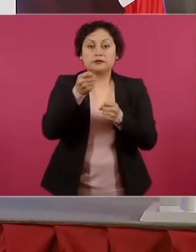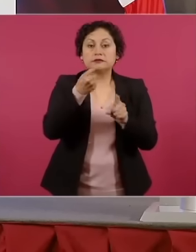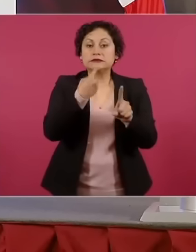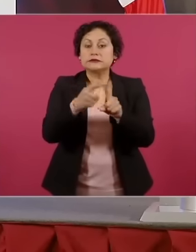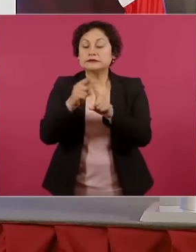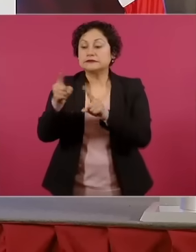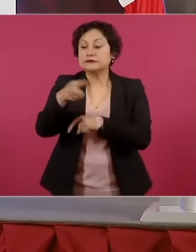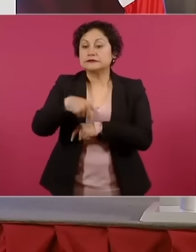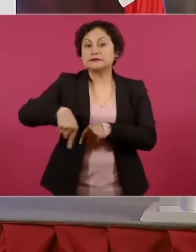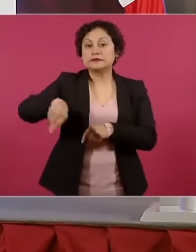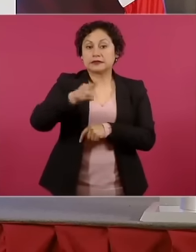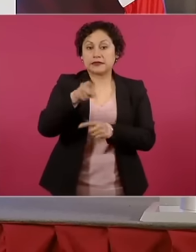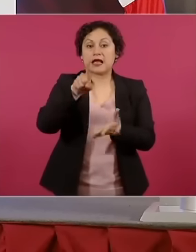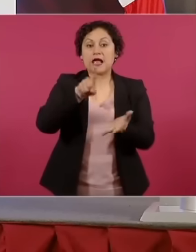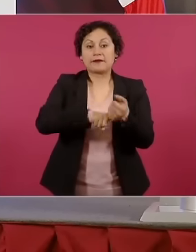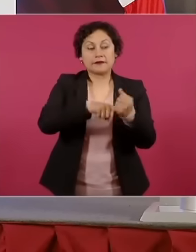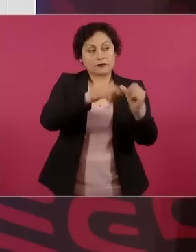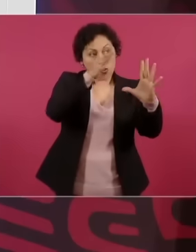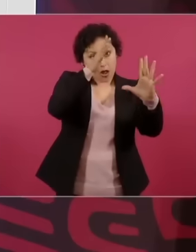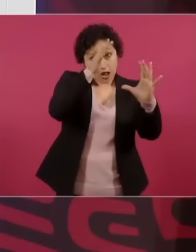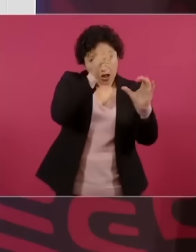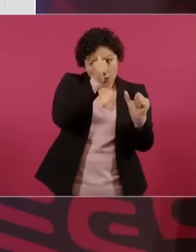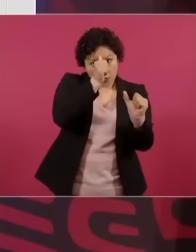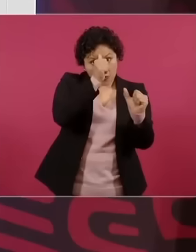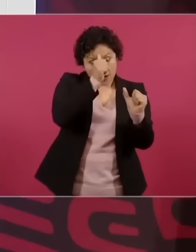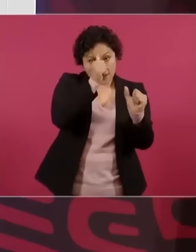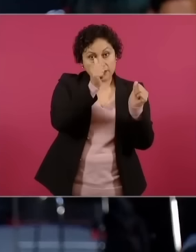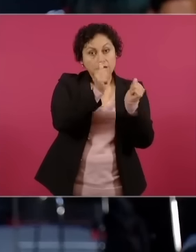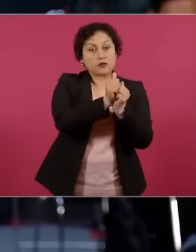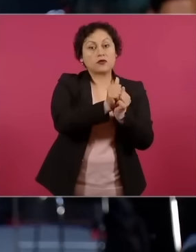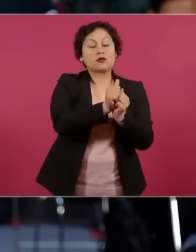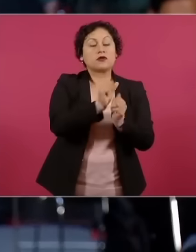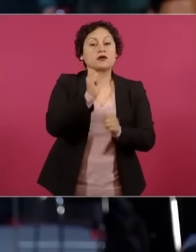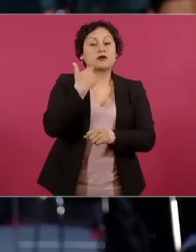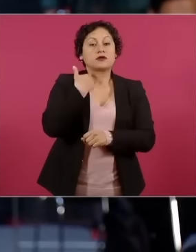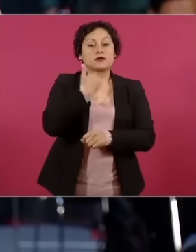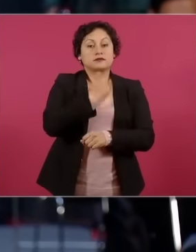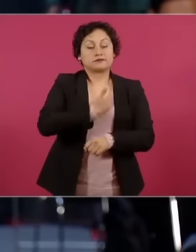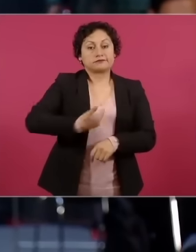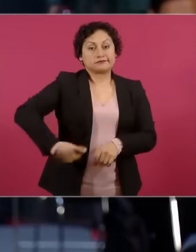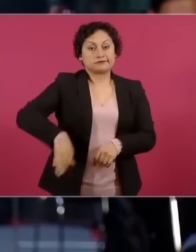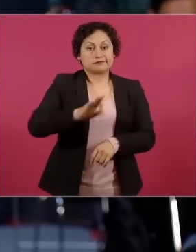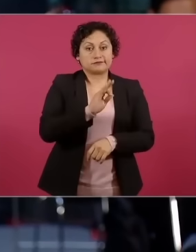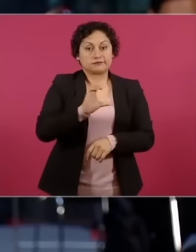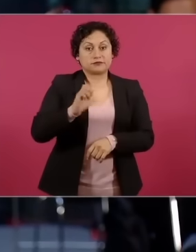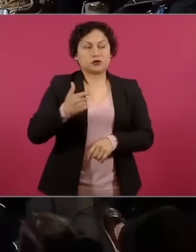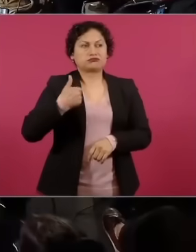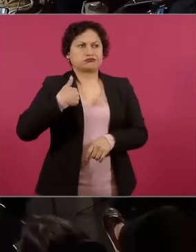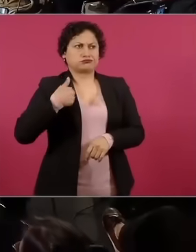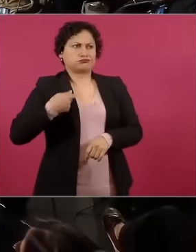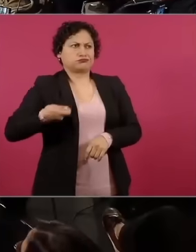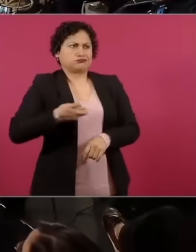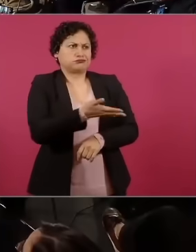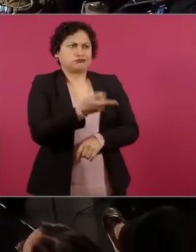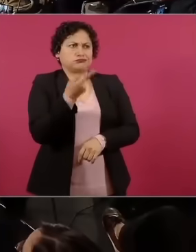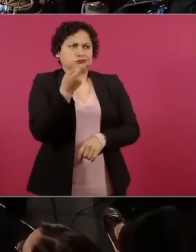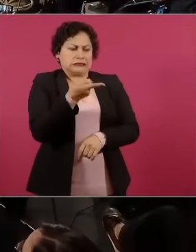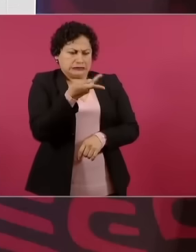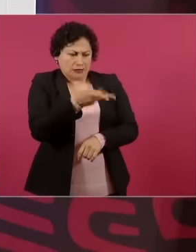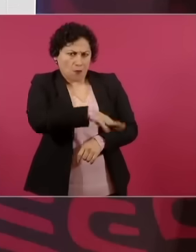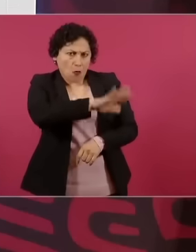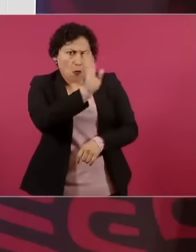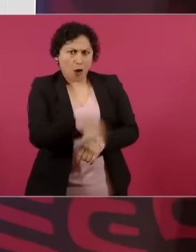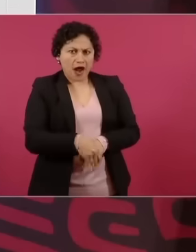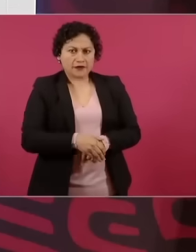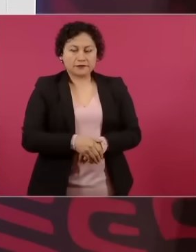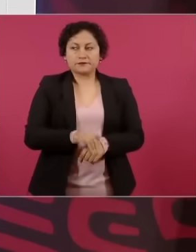hicieron un pacto con Calderón. Yo a Calderón le llamé el presidente de los muertos, lo puede ver en Reforma. Un pacto de